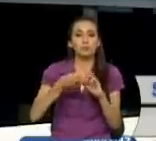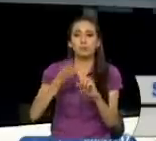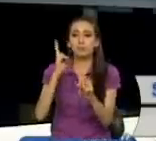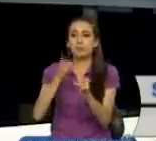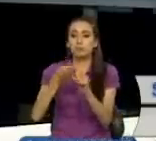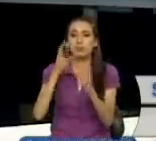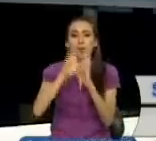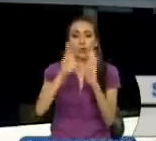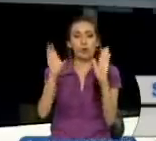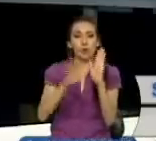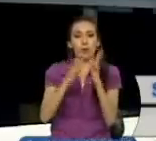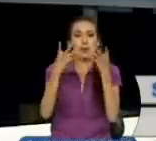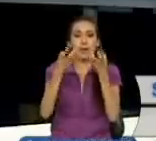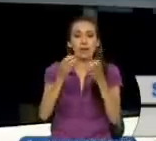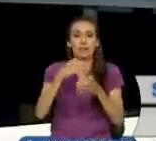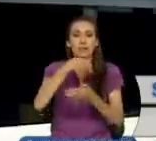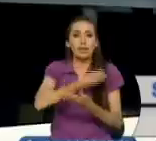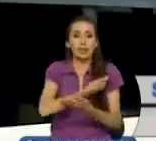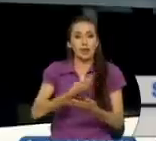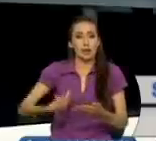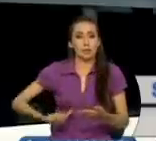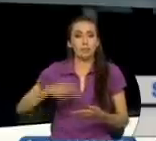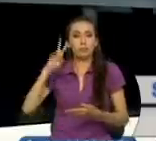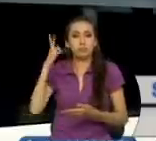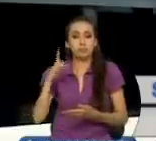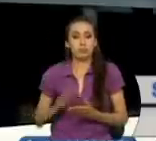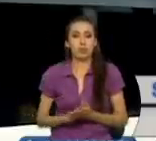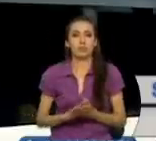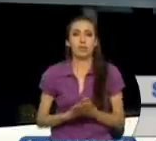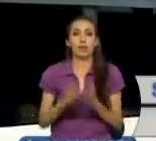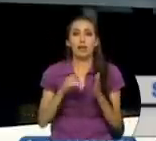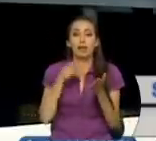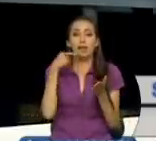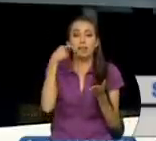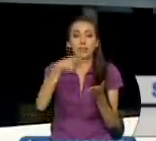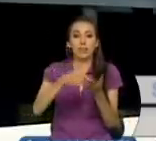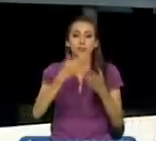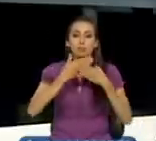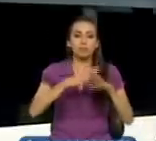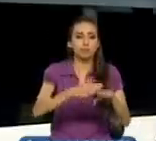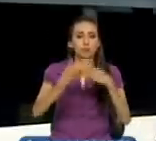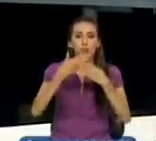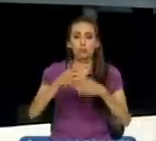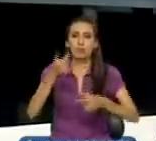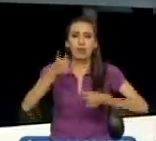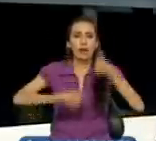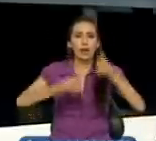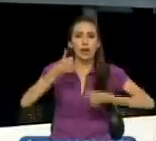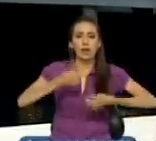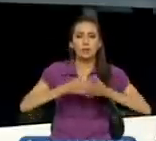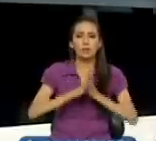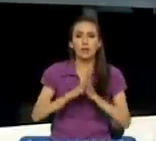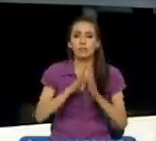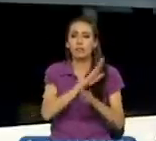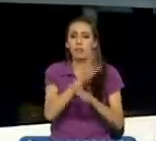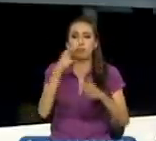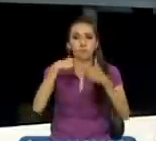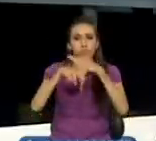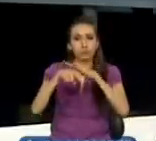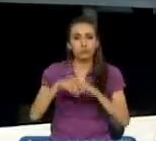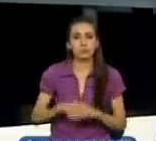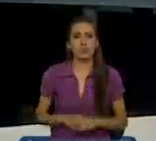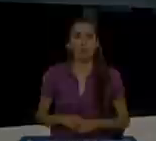Constituyente que plantea el presidente de Venezuela Nicolás Maduro dicha nación rechaza esta acción a la cual califica de intervencionismo